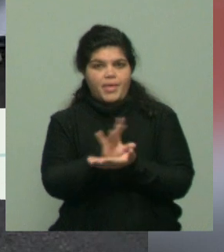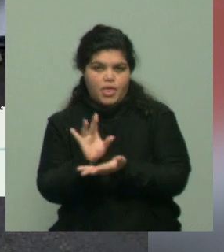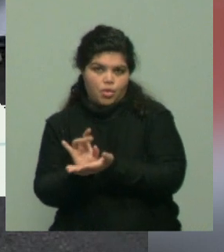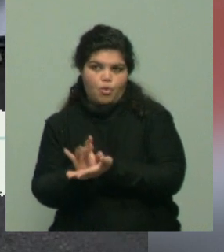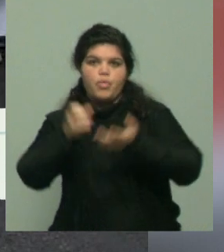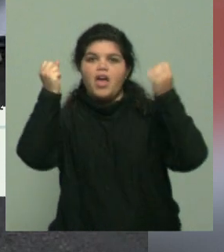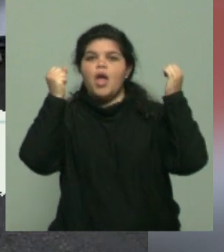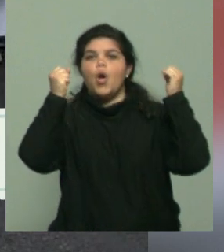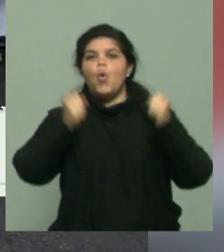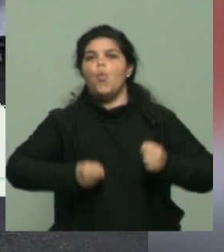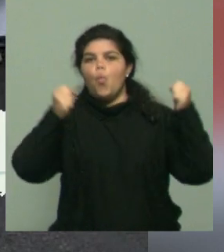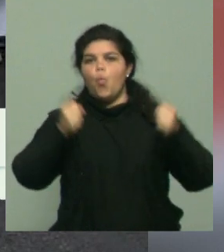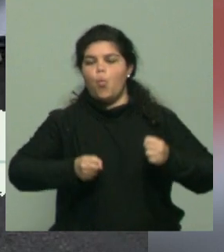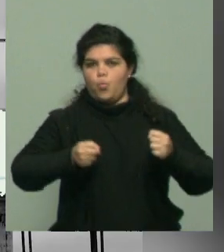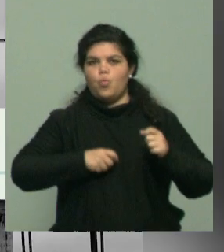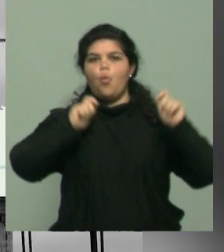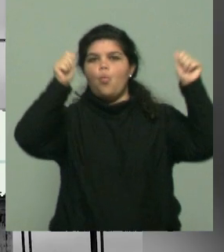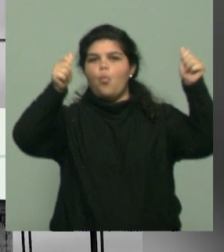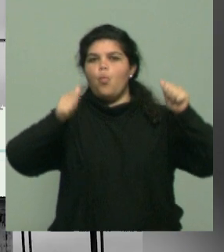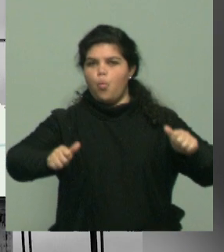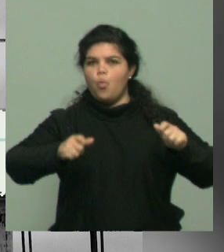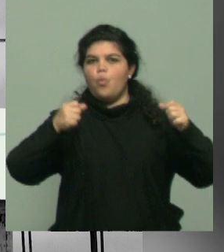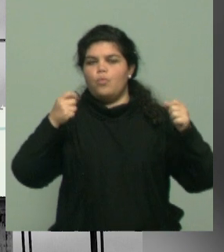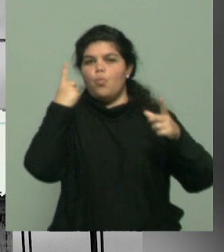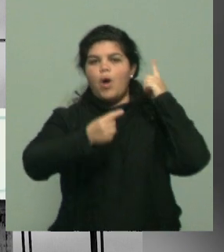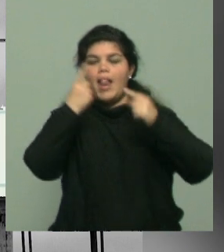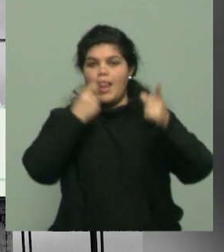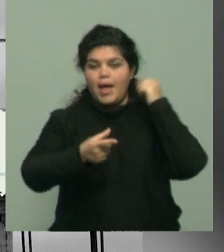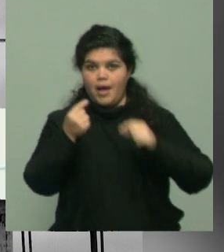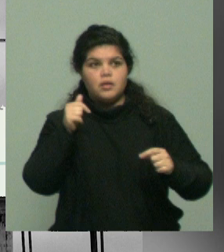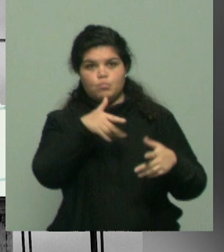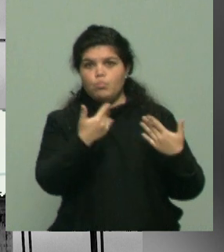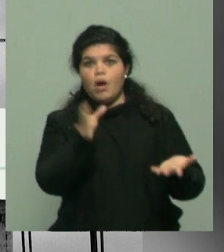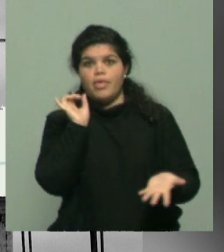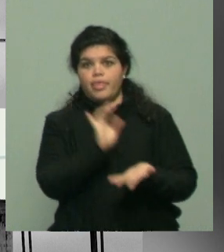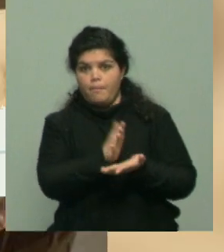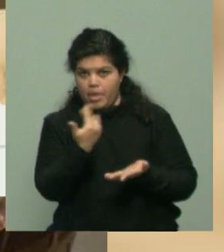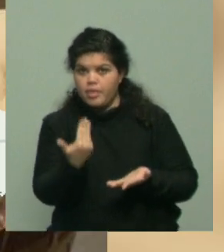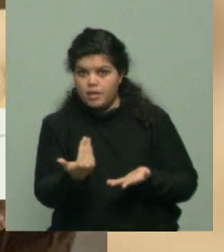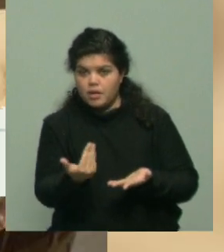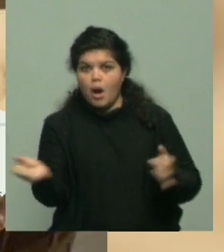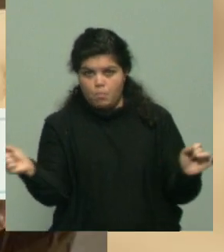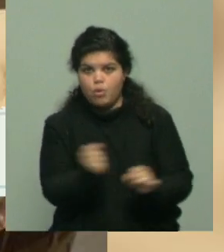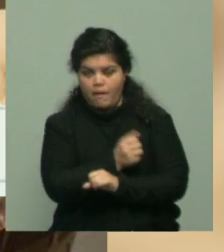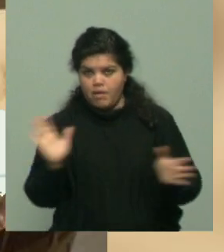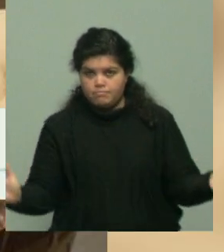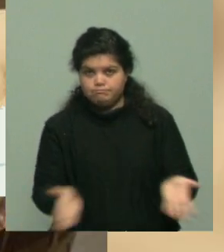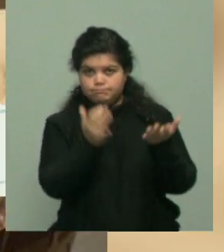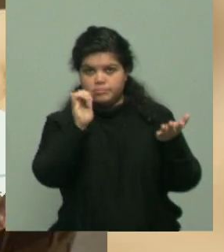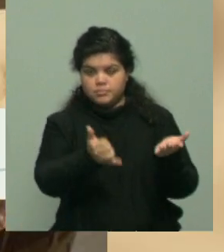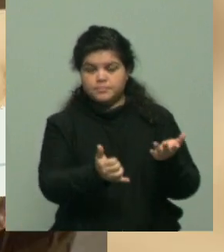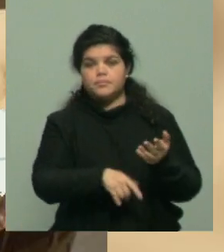huelga. O sea, establece como una causal objetiva de despido. Y yendo a lo que vos señalaste respecto de las